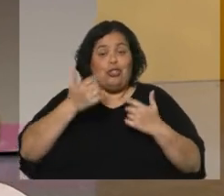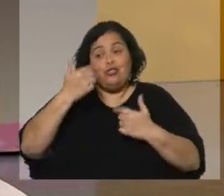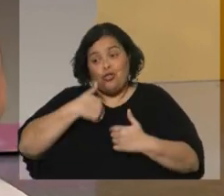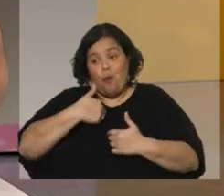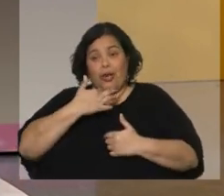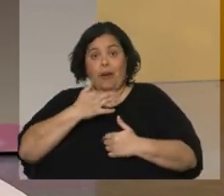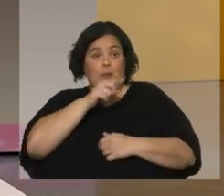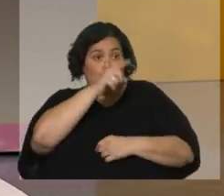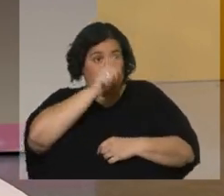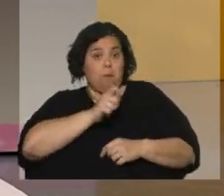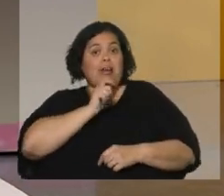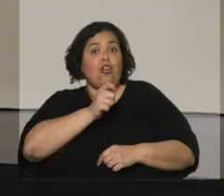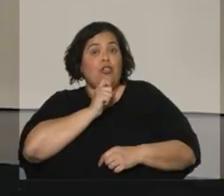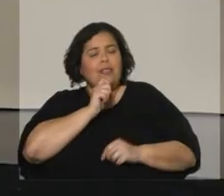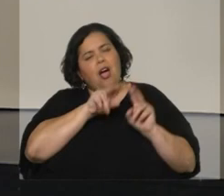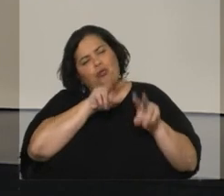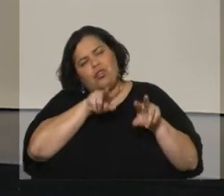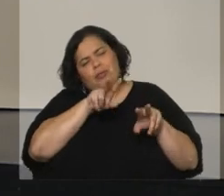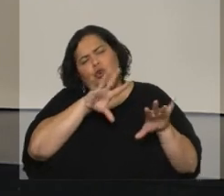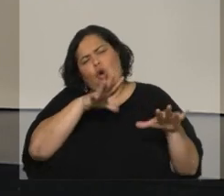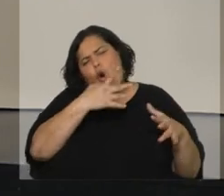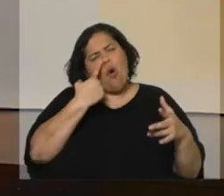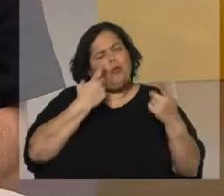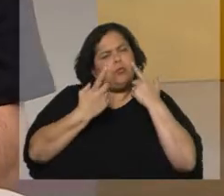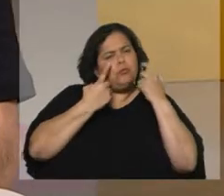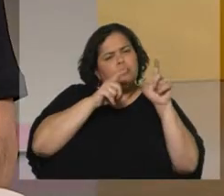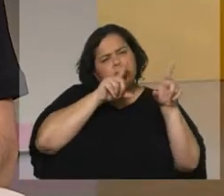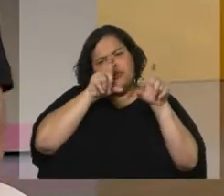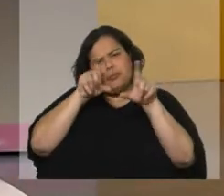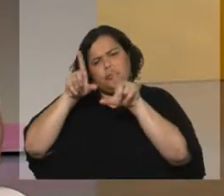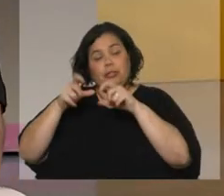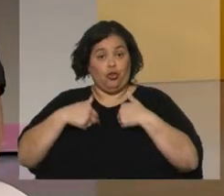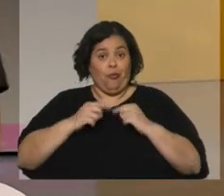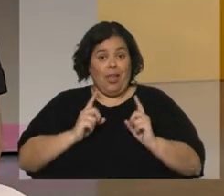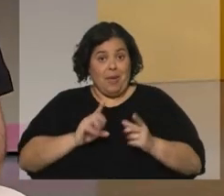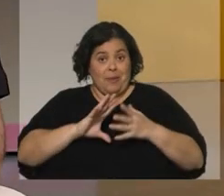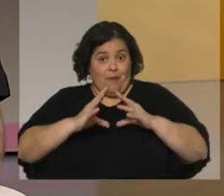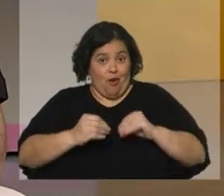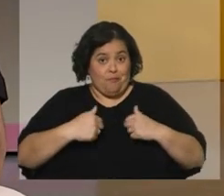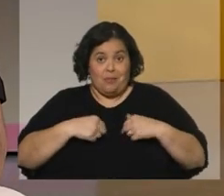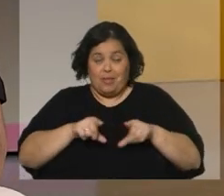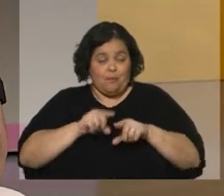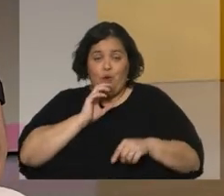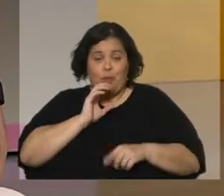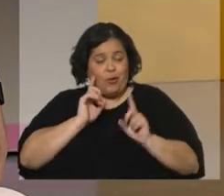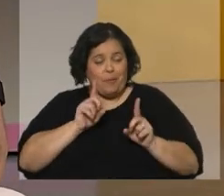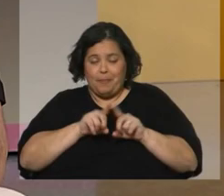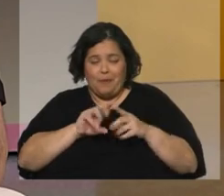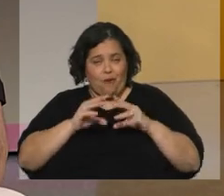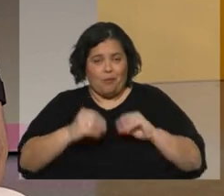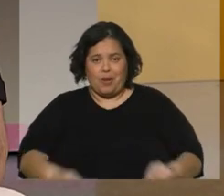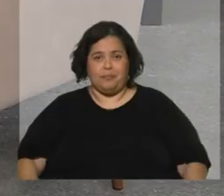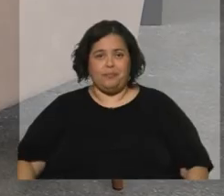como el periodista tiene que tener la observación y bueno y estar como como entendiendo de qué va la cosa bueno el humor también tiene que ver con eso